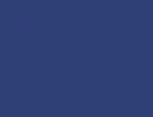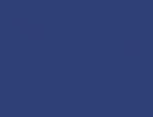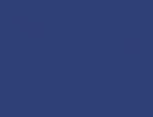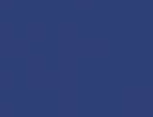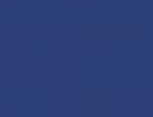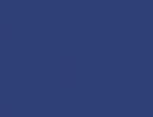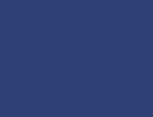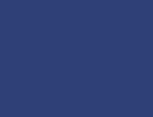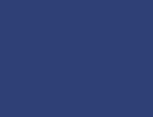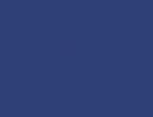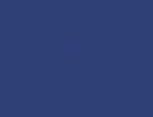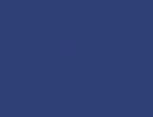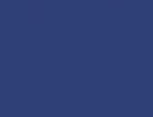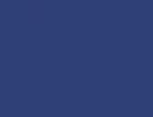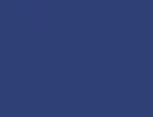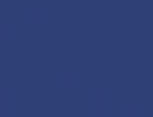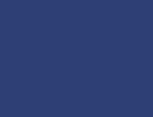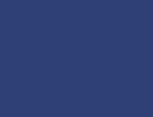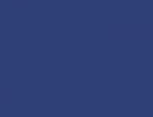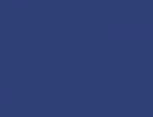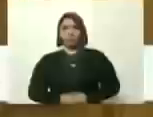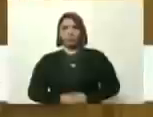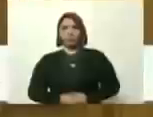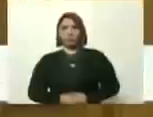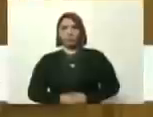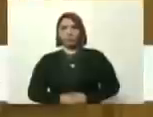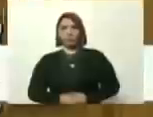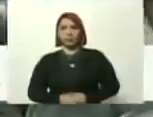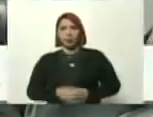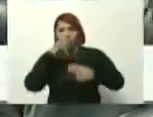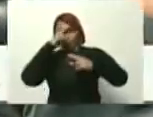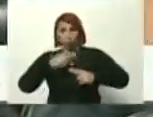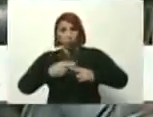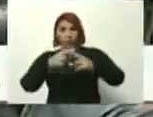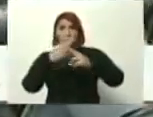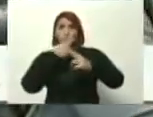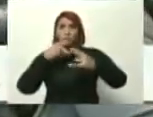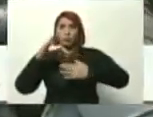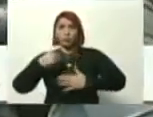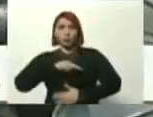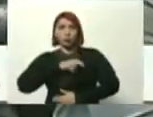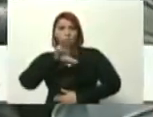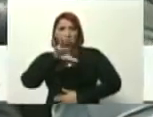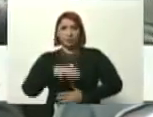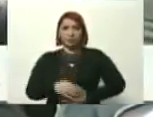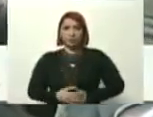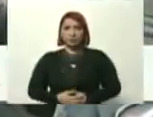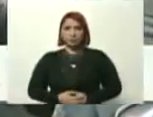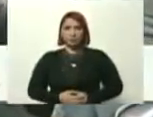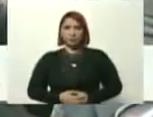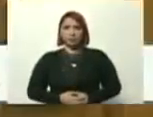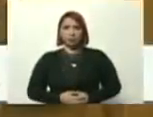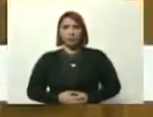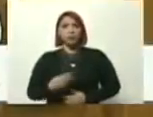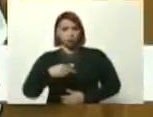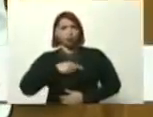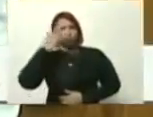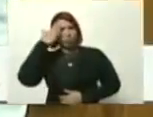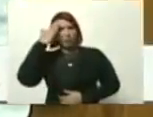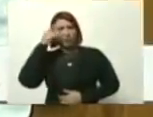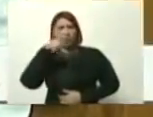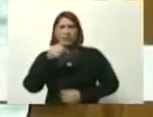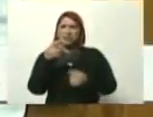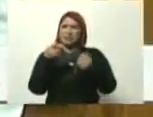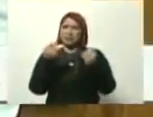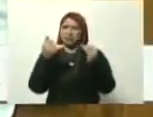contempla 5.662 millones para honrar compromisos de nuestra patria. Obviamente, este monto no representa